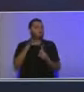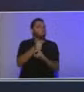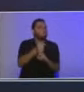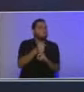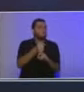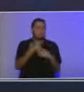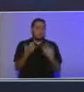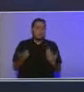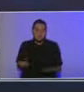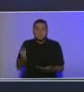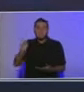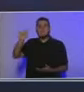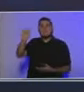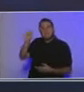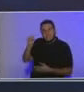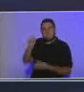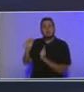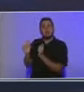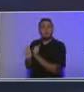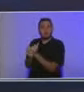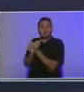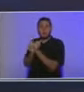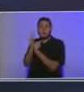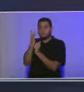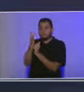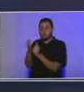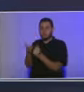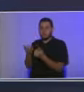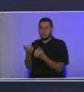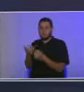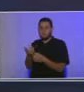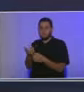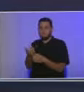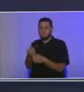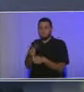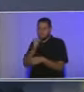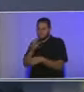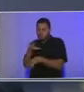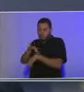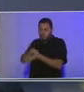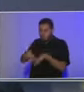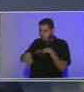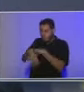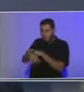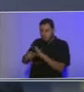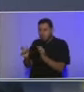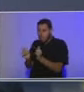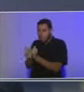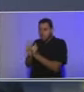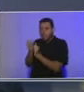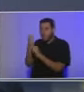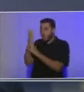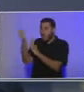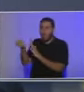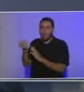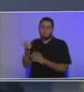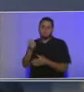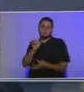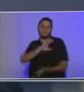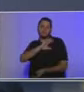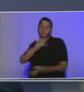técnicamente es un arresto porque ninguna de las 51 personas se podía montar en un carro o irse a pie hasta tanto la policía no le diera la autorización para